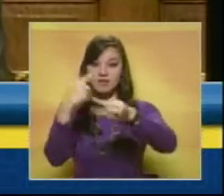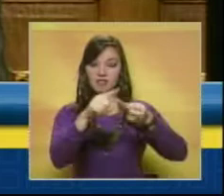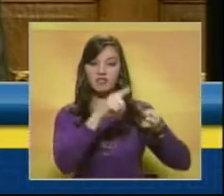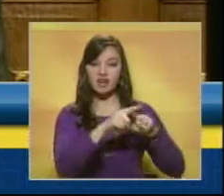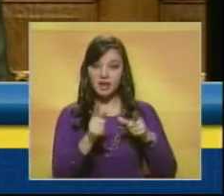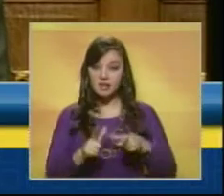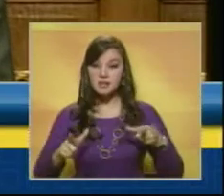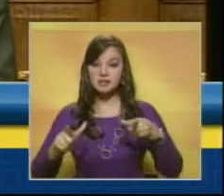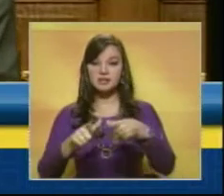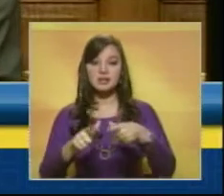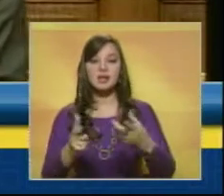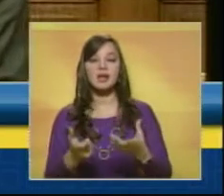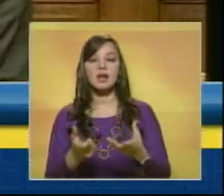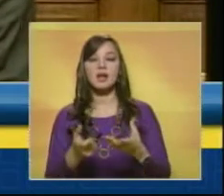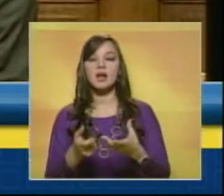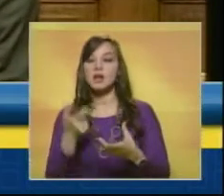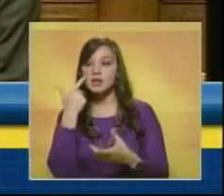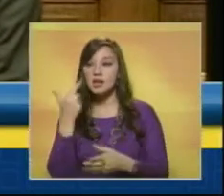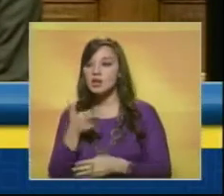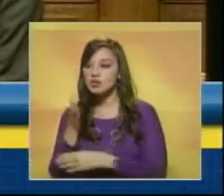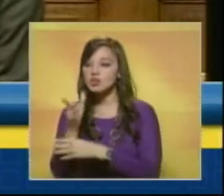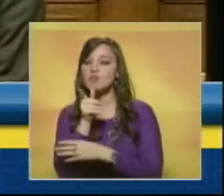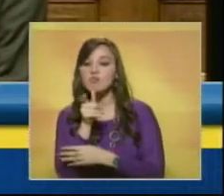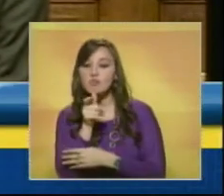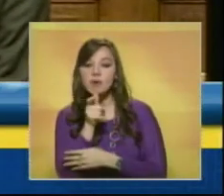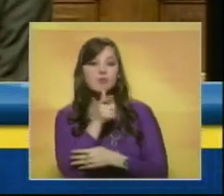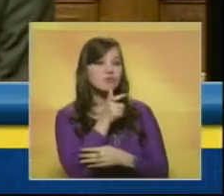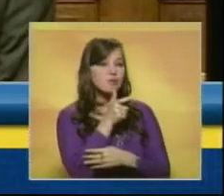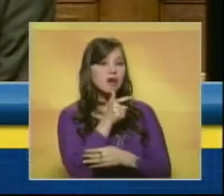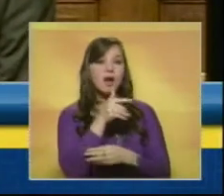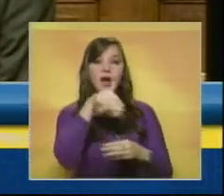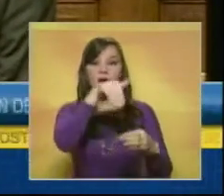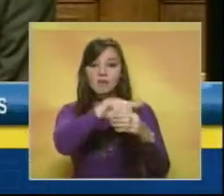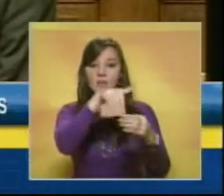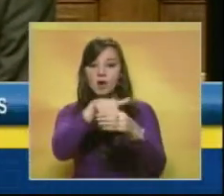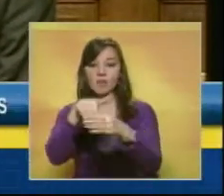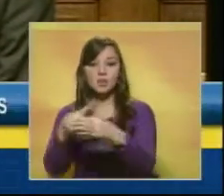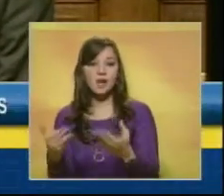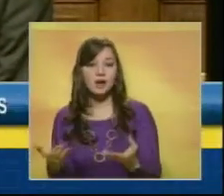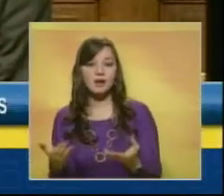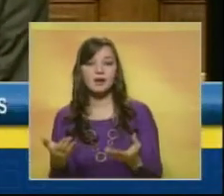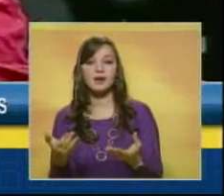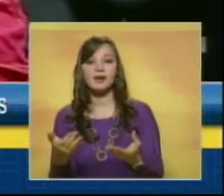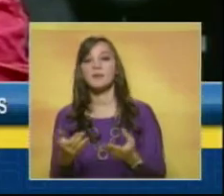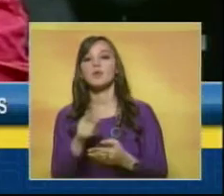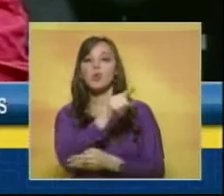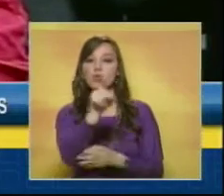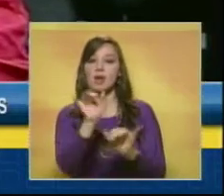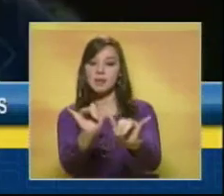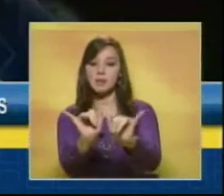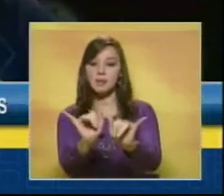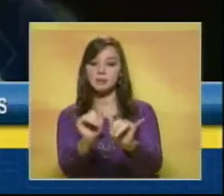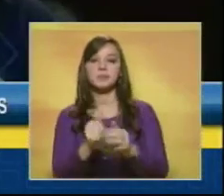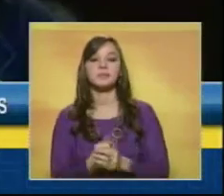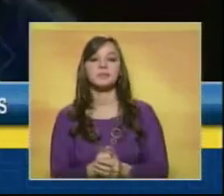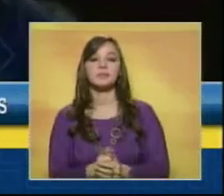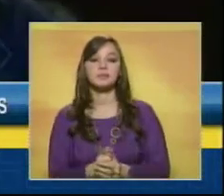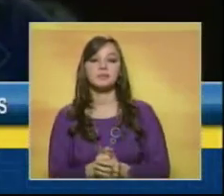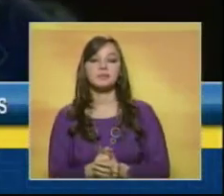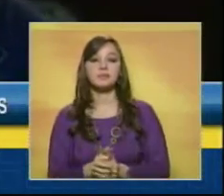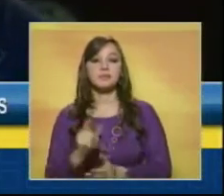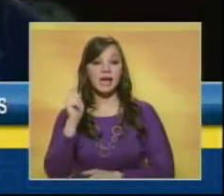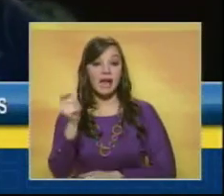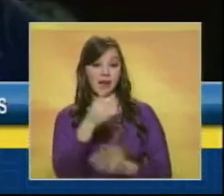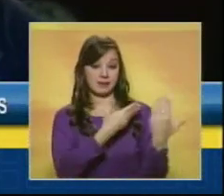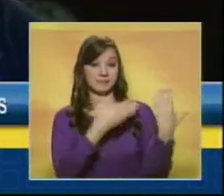sectores que vamos a someter a consideración de ustedes. Por su parte, la